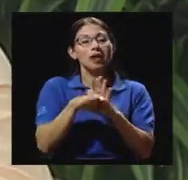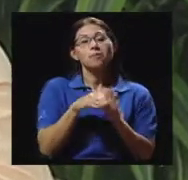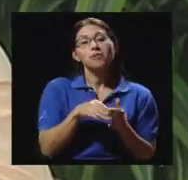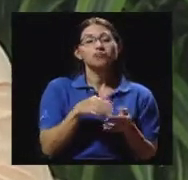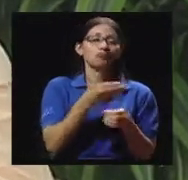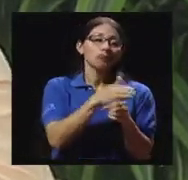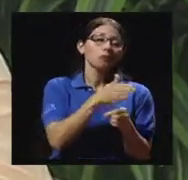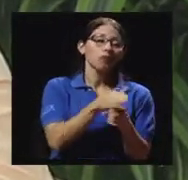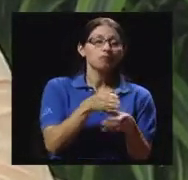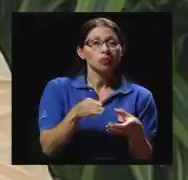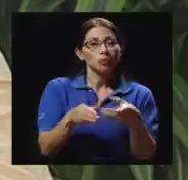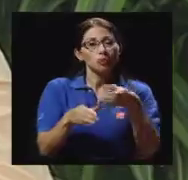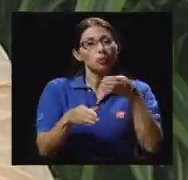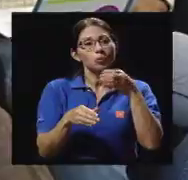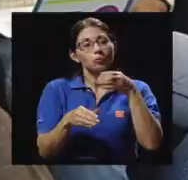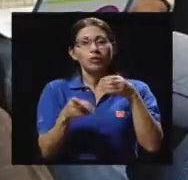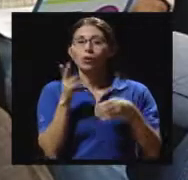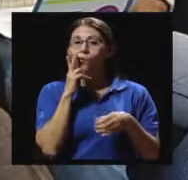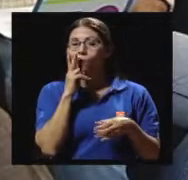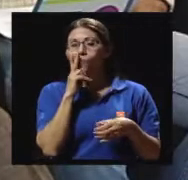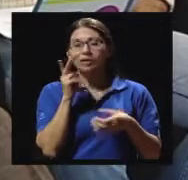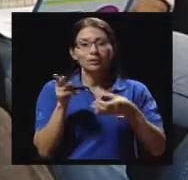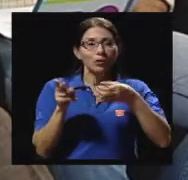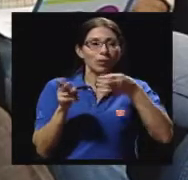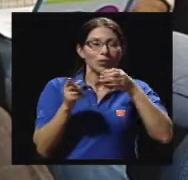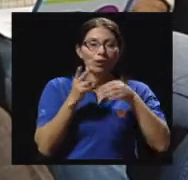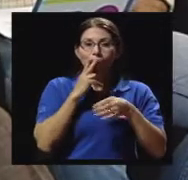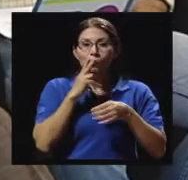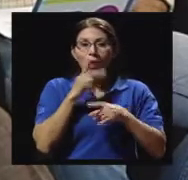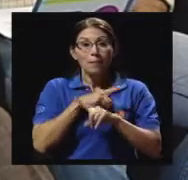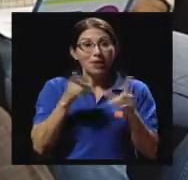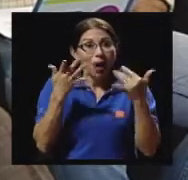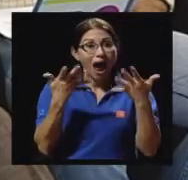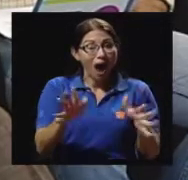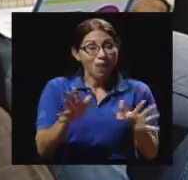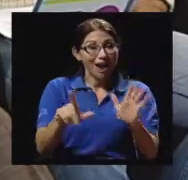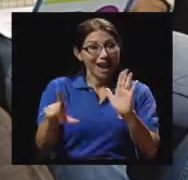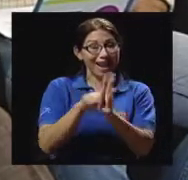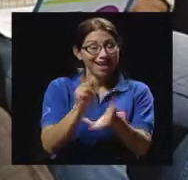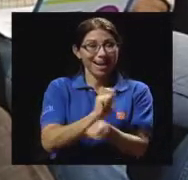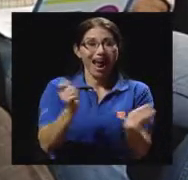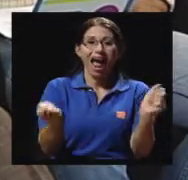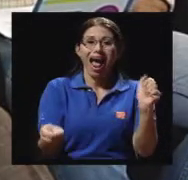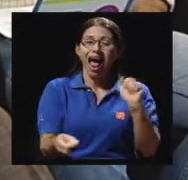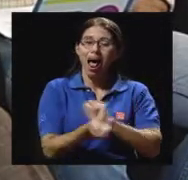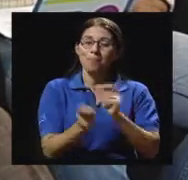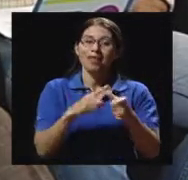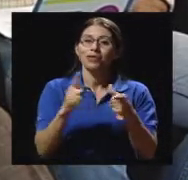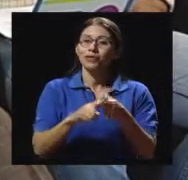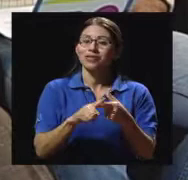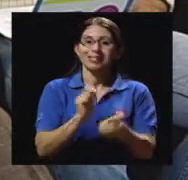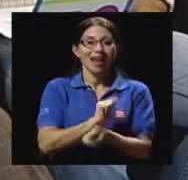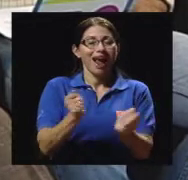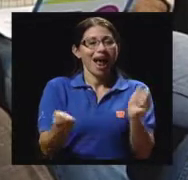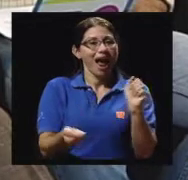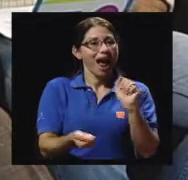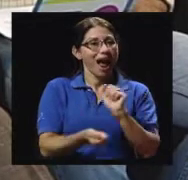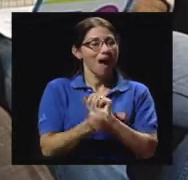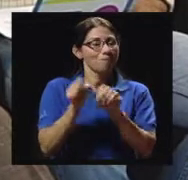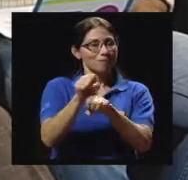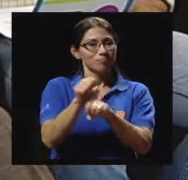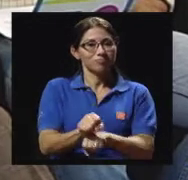cervecita, fumaba también. Ahora nos damos cuenta que con el cambio de la ley se disocia el consumir tabaco y el consumir